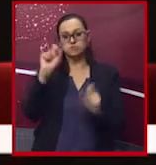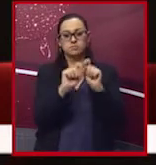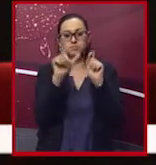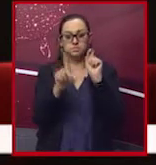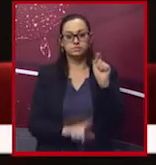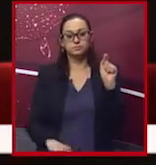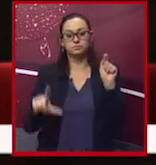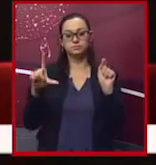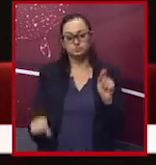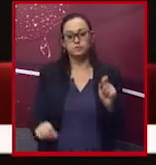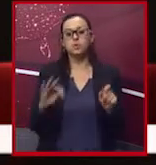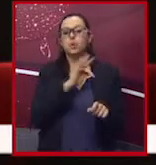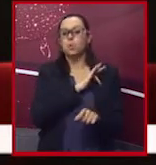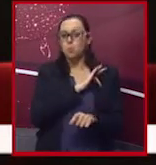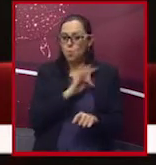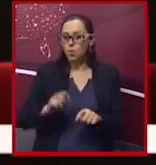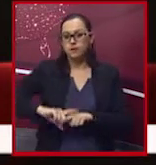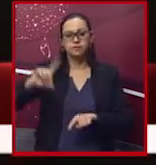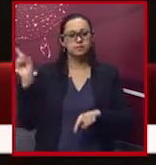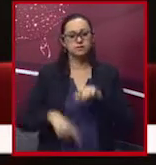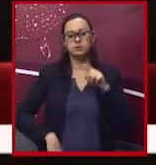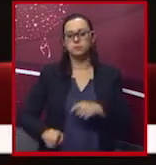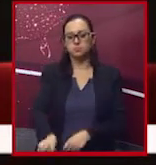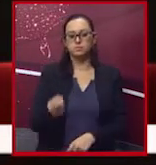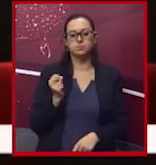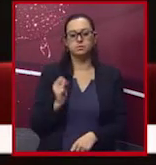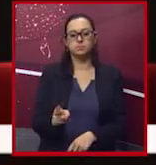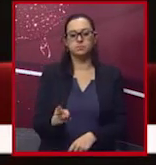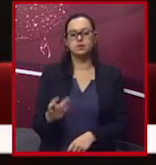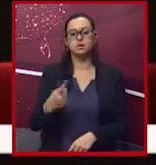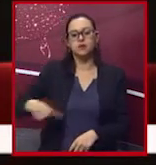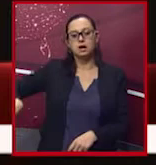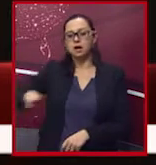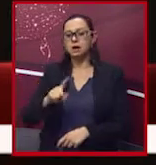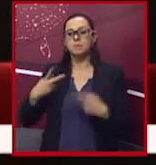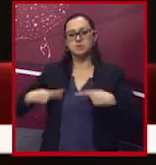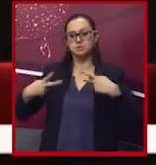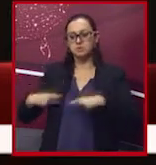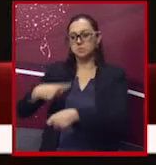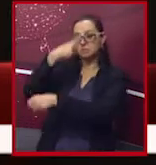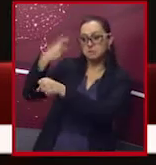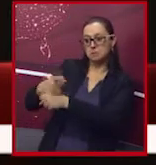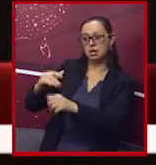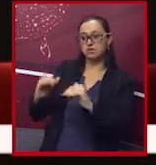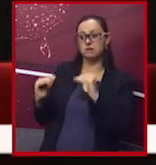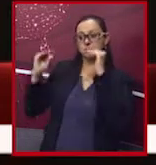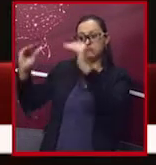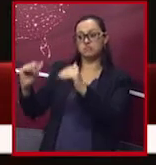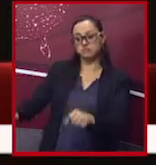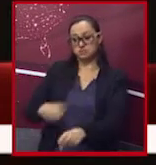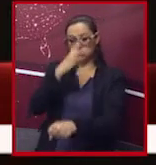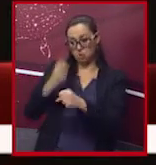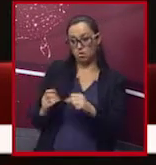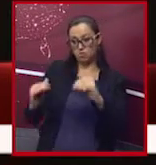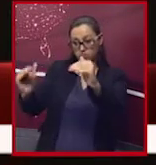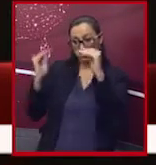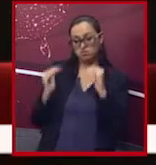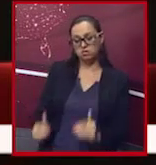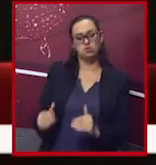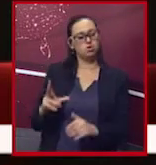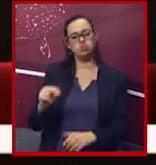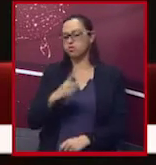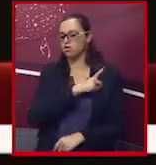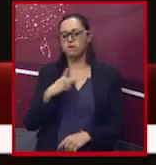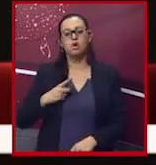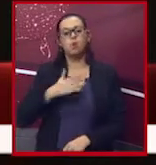mexicana pueda acabarse los privilegios, no puede haber ciudadanos de primera y de segunda. Tiene que haber una justicia